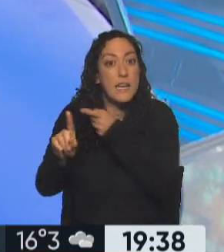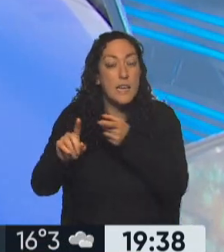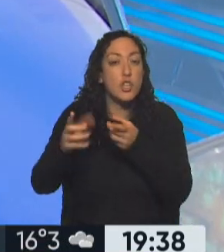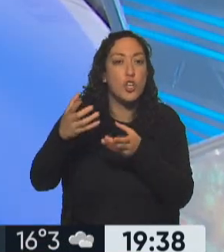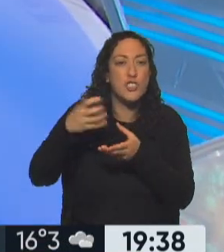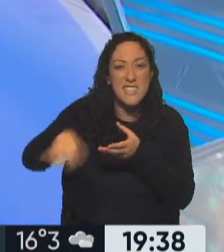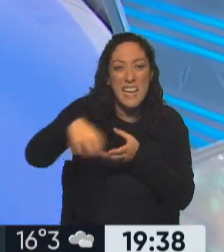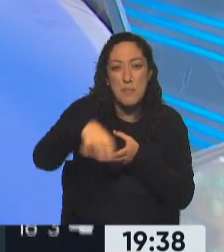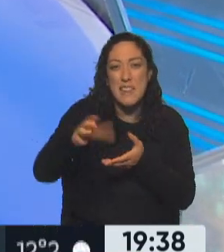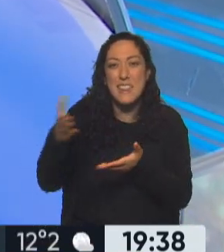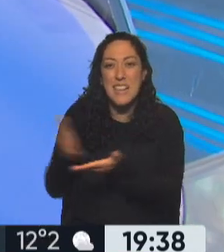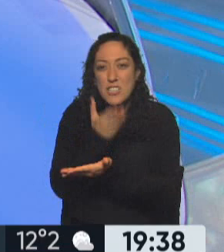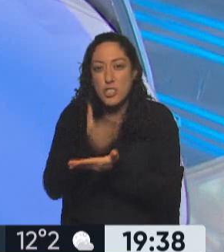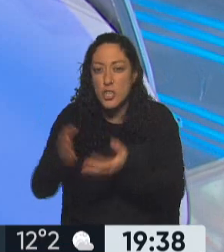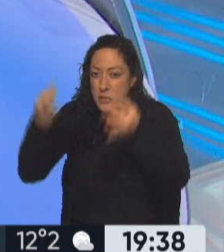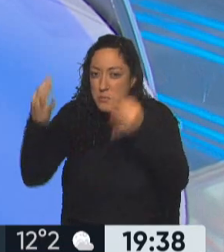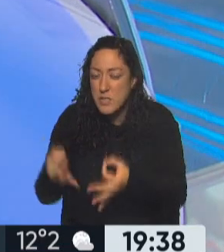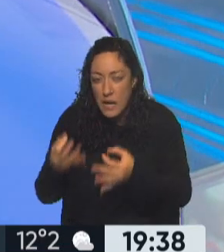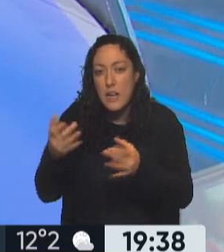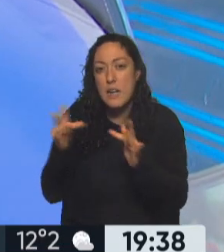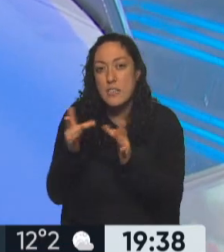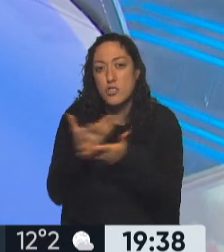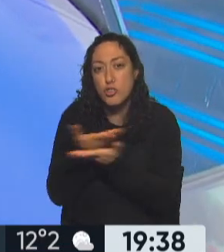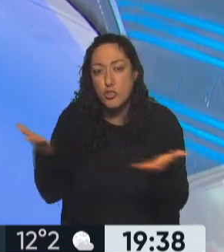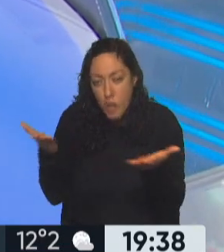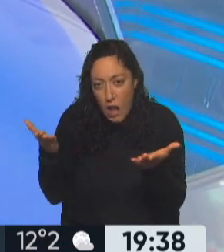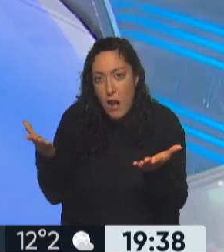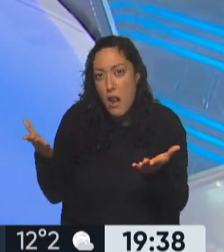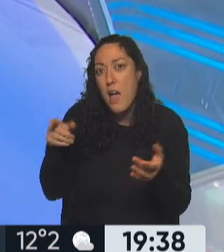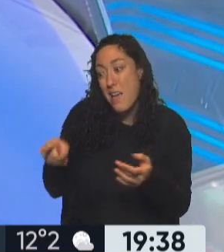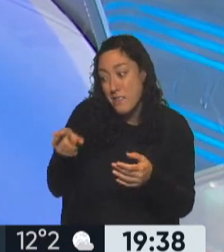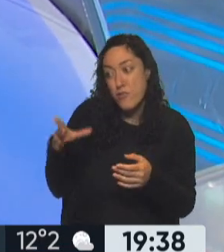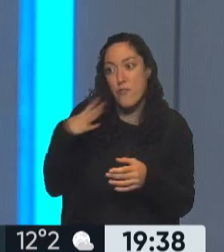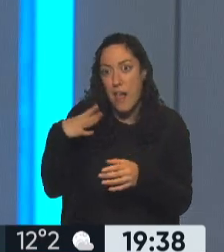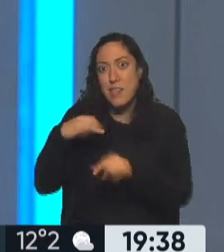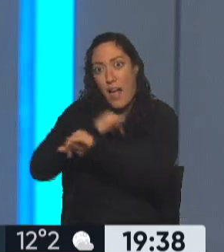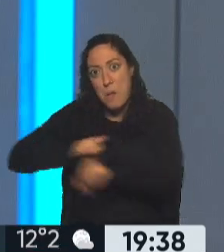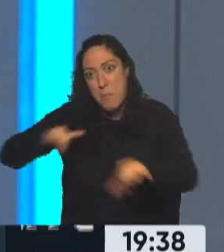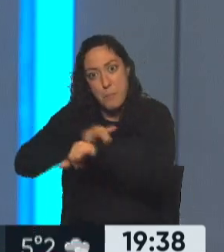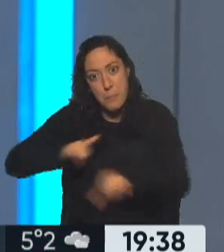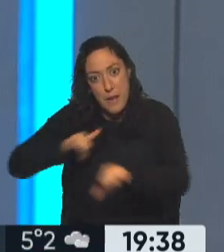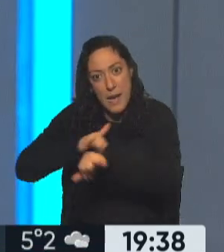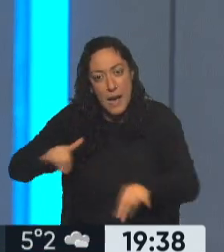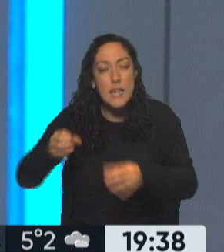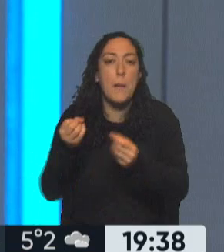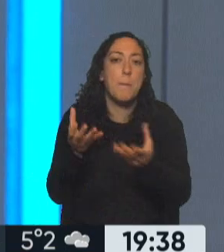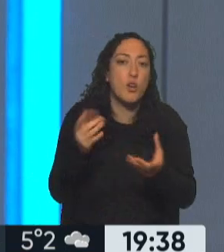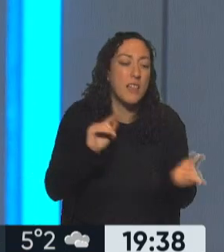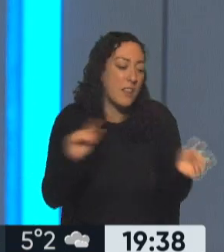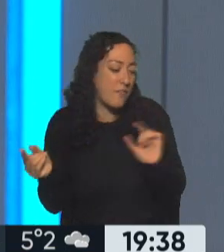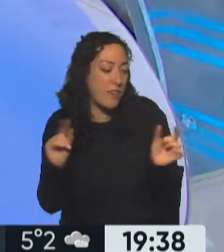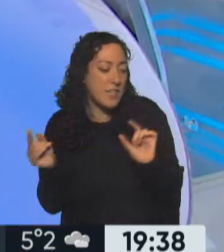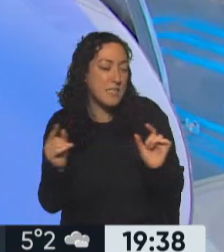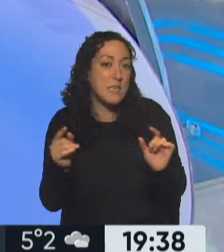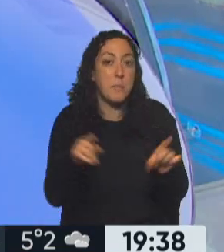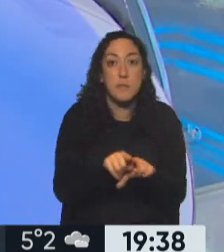segmentación específica a través de redes sociales, y el terreno a ganar son las redes sociales, porque cuando vos ves los márgenes con los que interviene